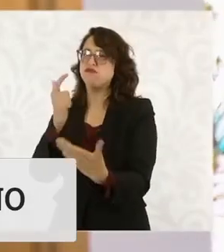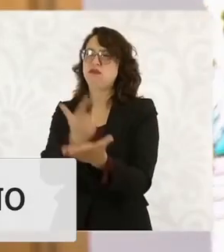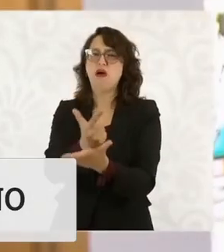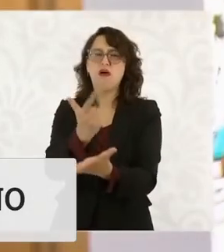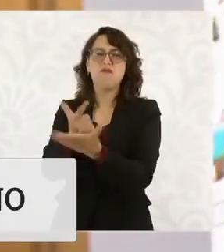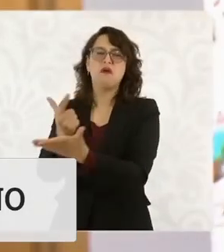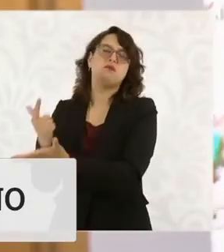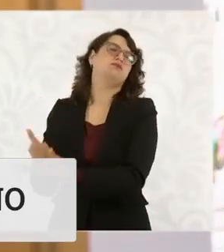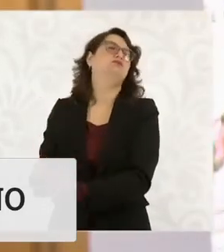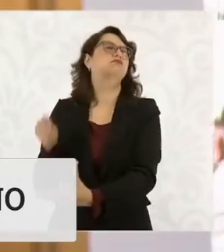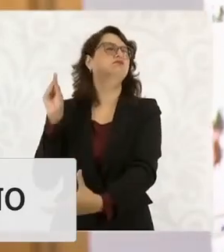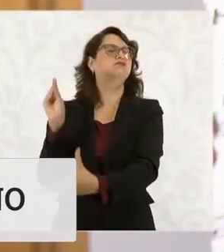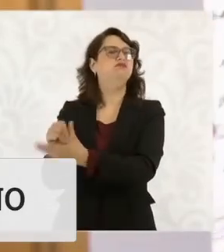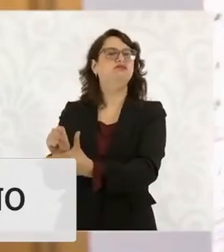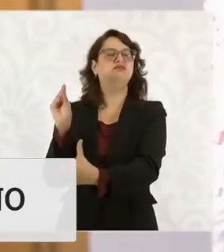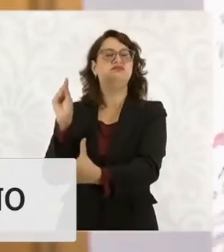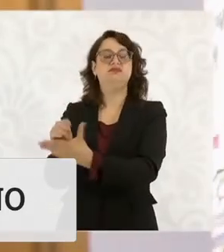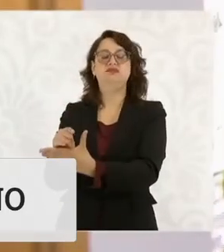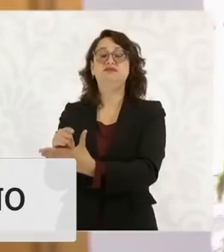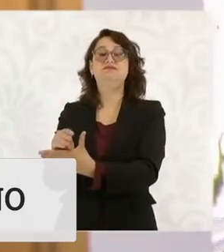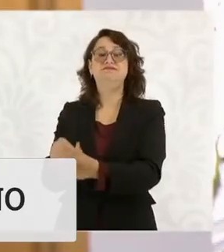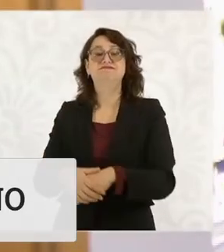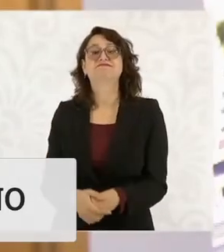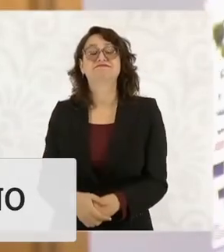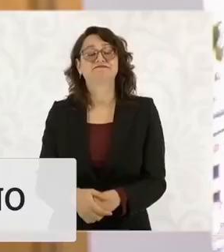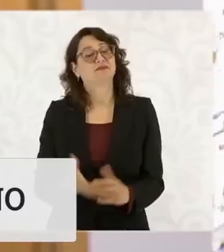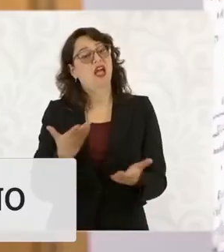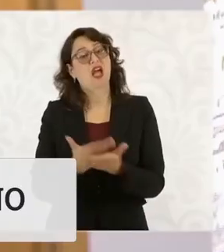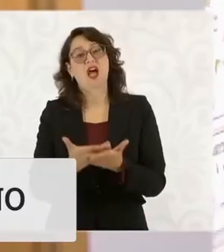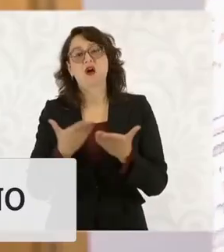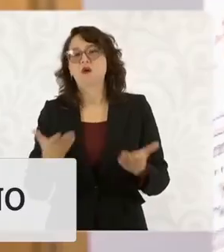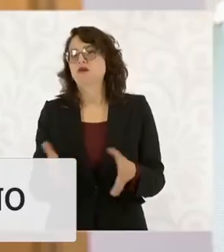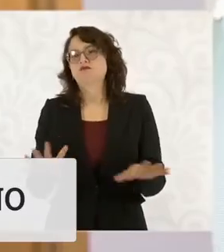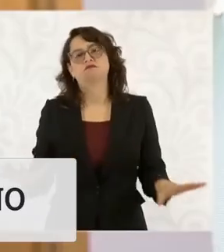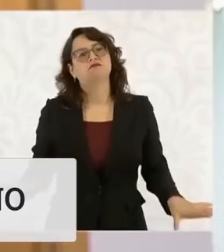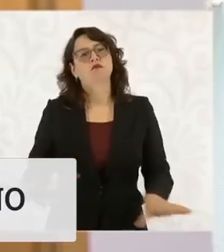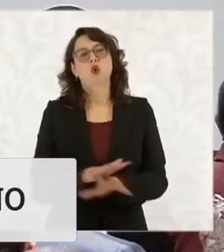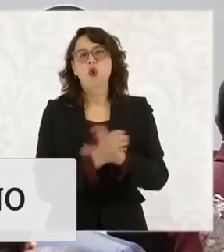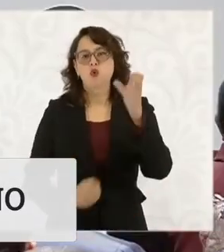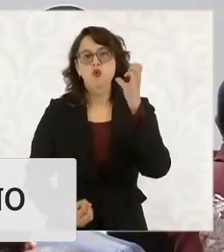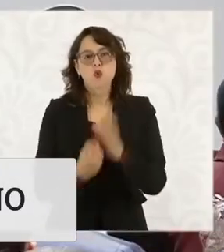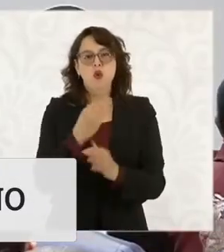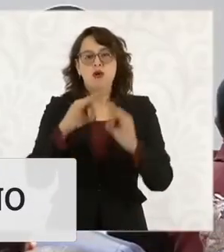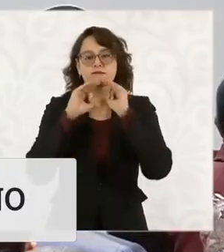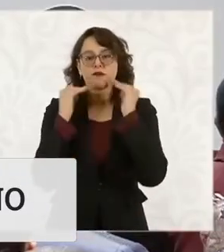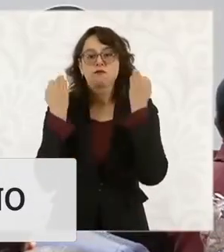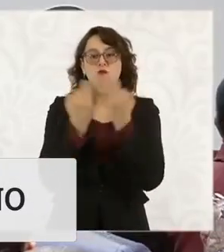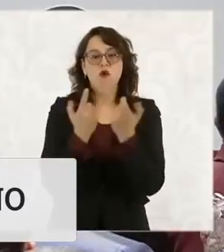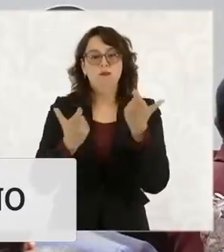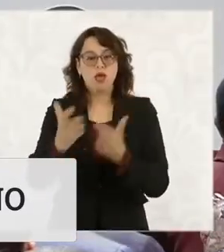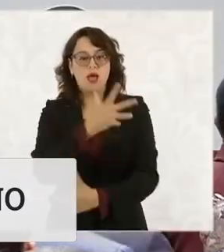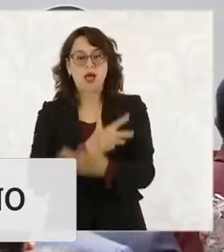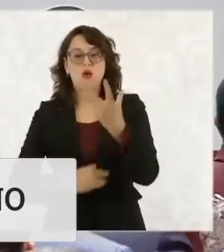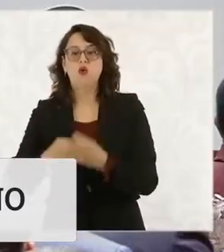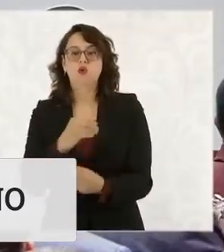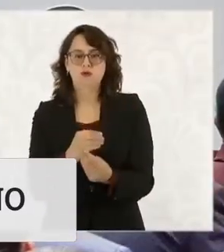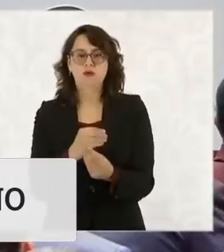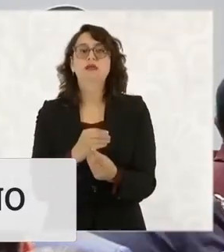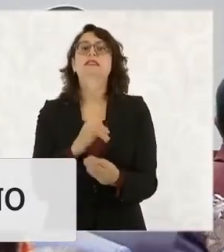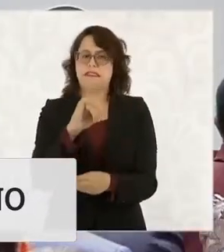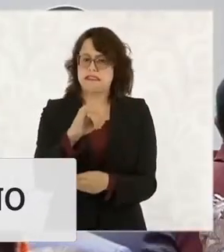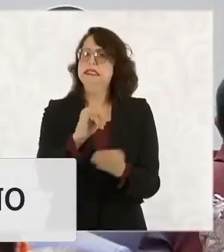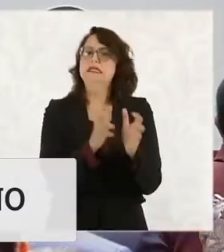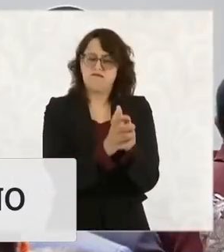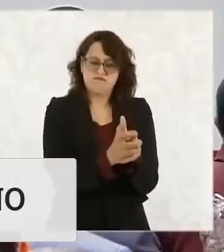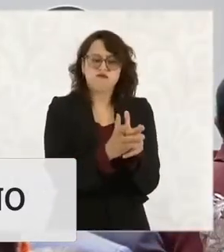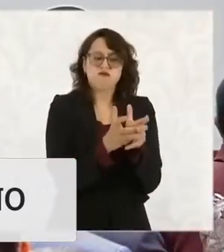Afortunadamente, estamos consolidando un nuevo modelo económico que garantiza la estabilidad macroeconómica, pero